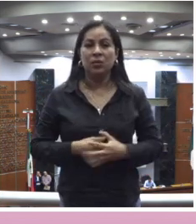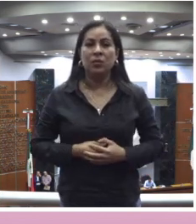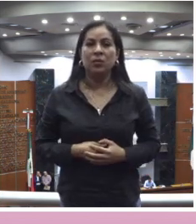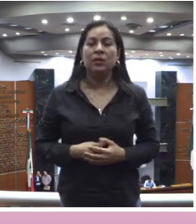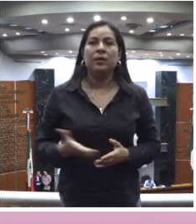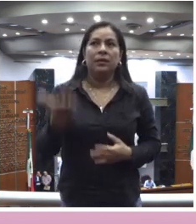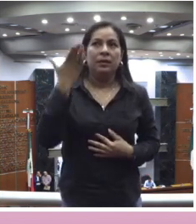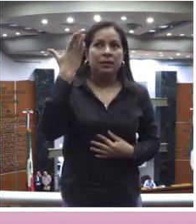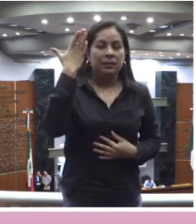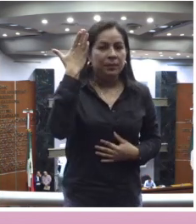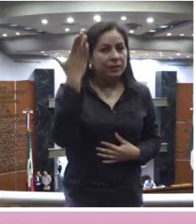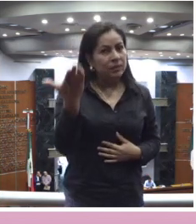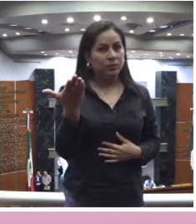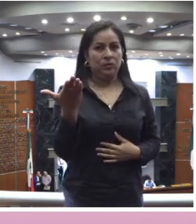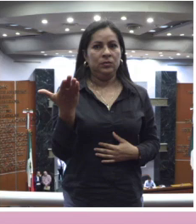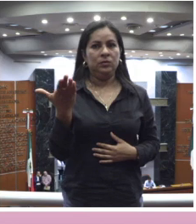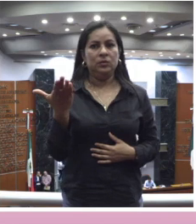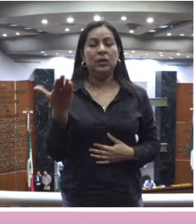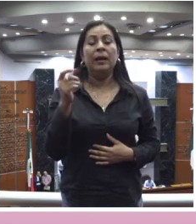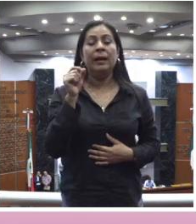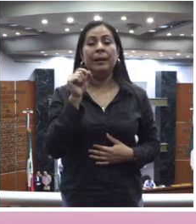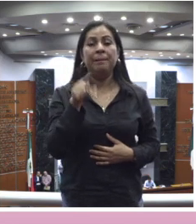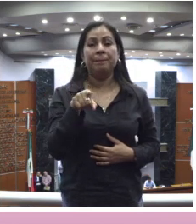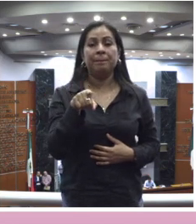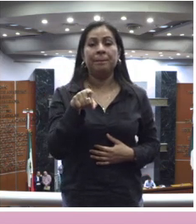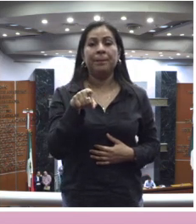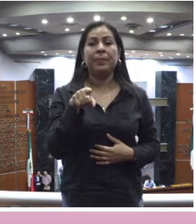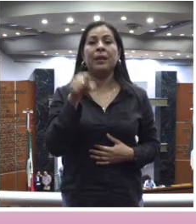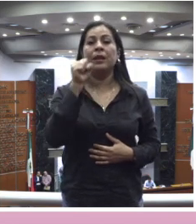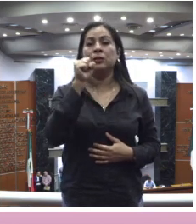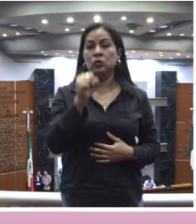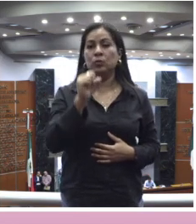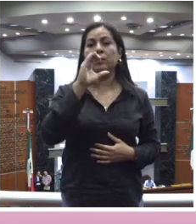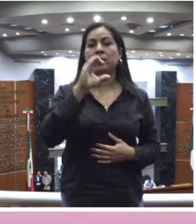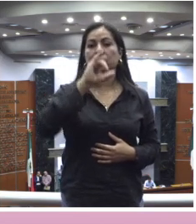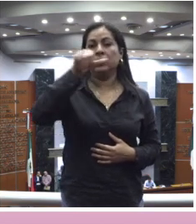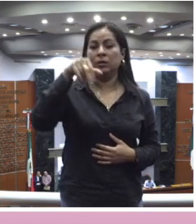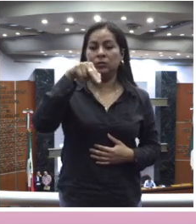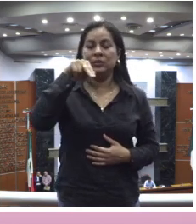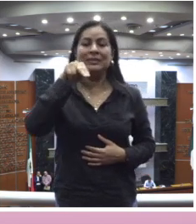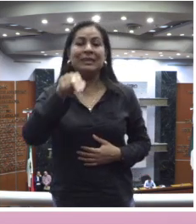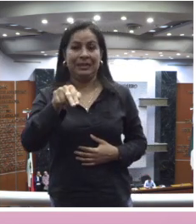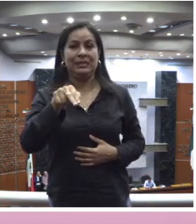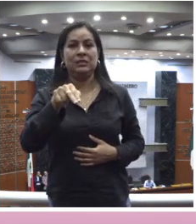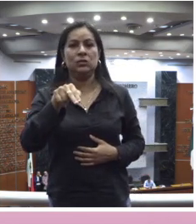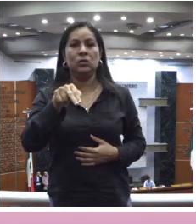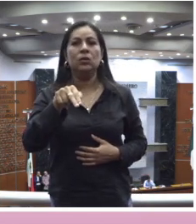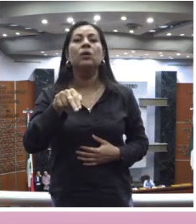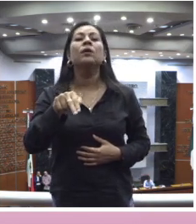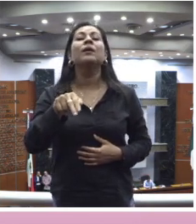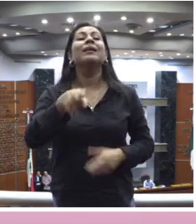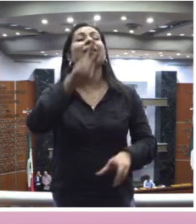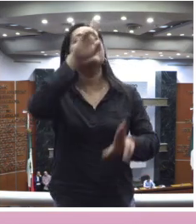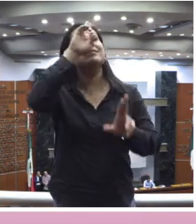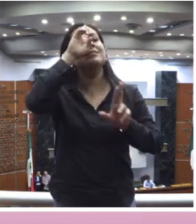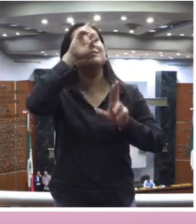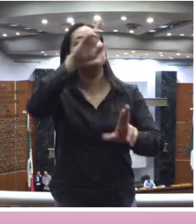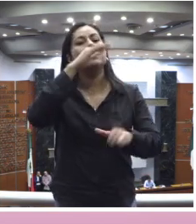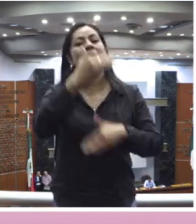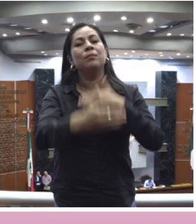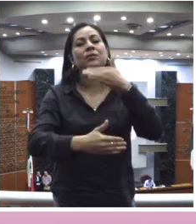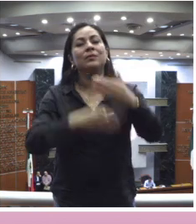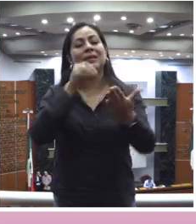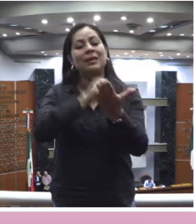Le solicitamos a la Suprema Corte de Justicia de la Nación respete el